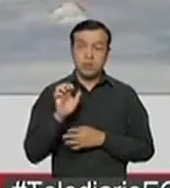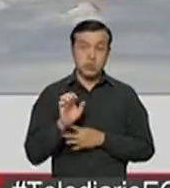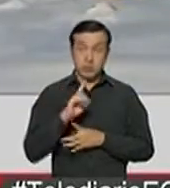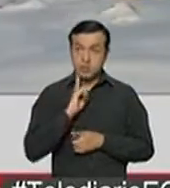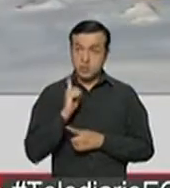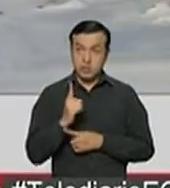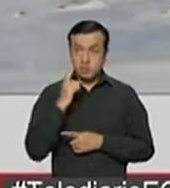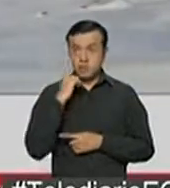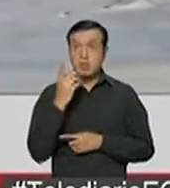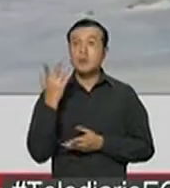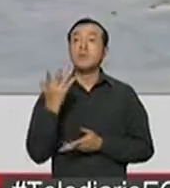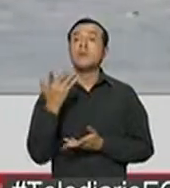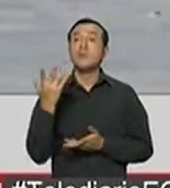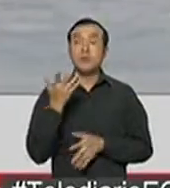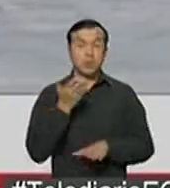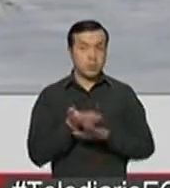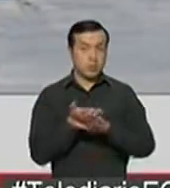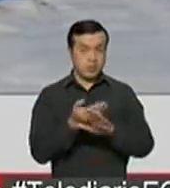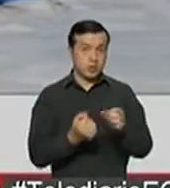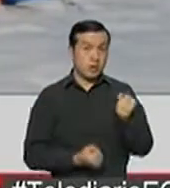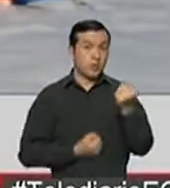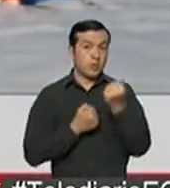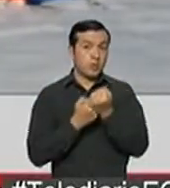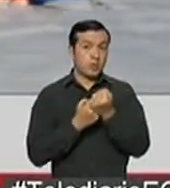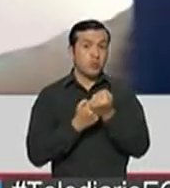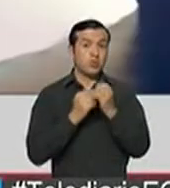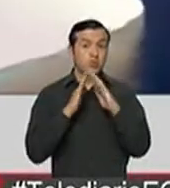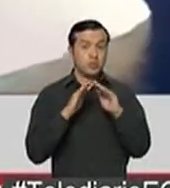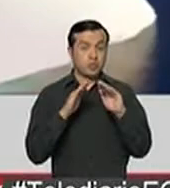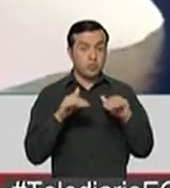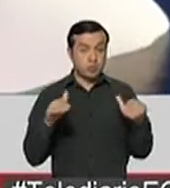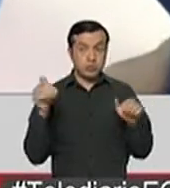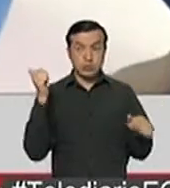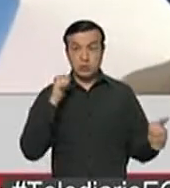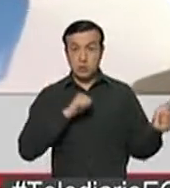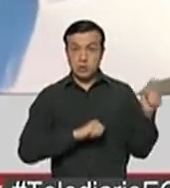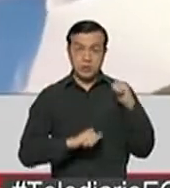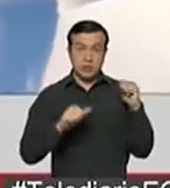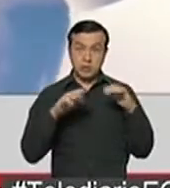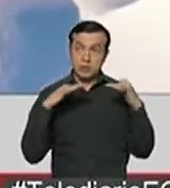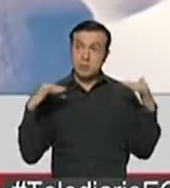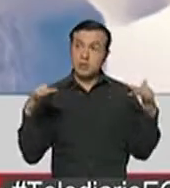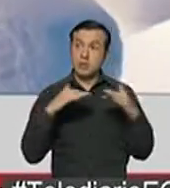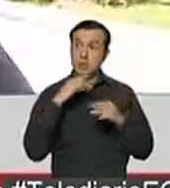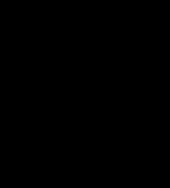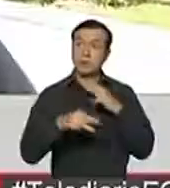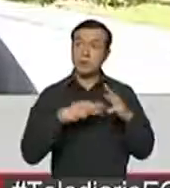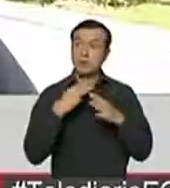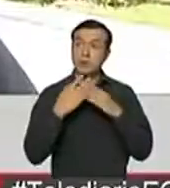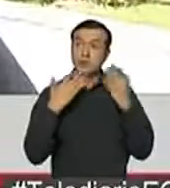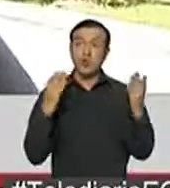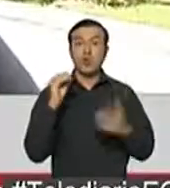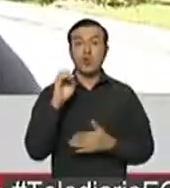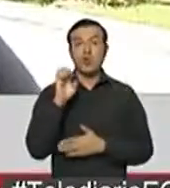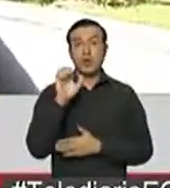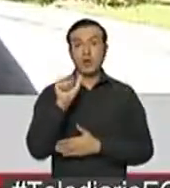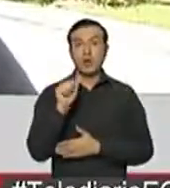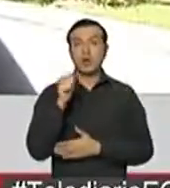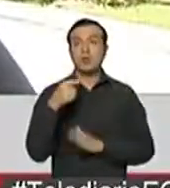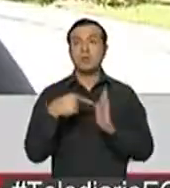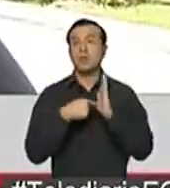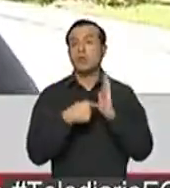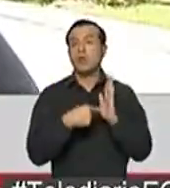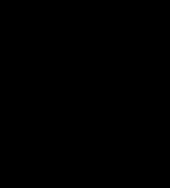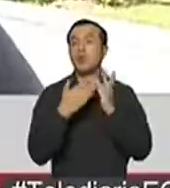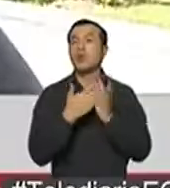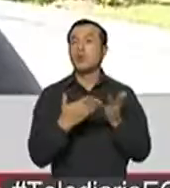con lo que se podrá ofrecer apoyo para estudios científicos que se realizan en esta parte del mundo. La OEA nos ha dado como referentes